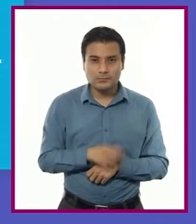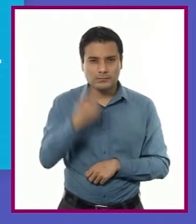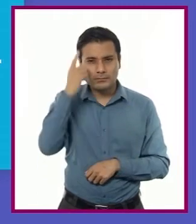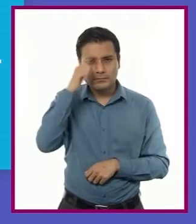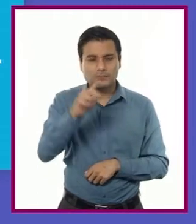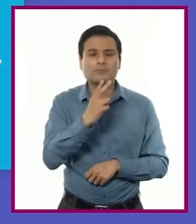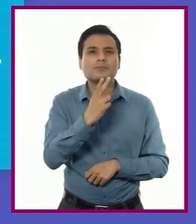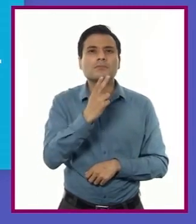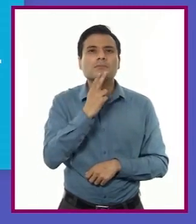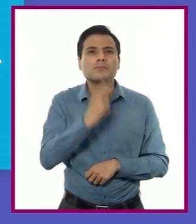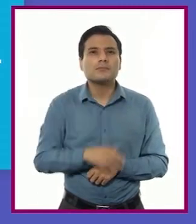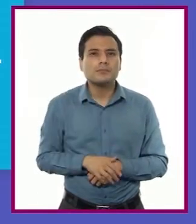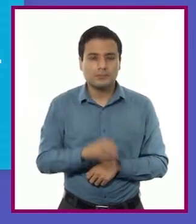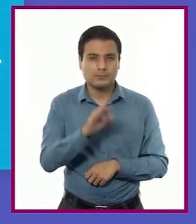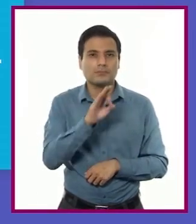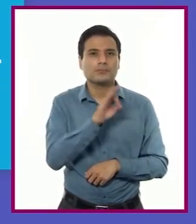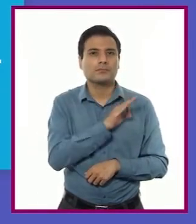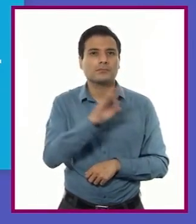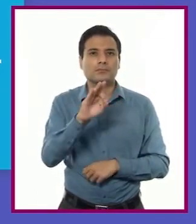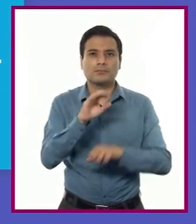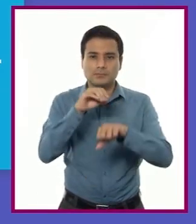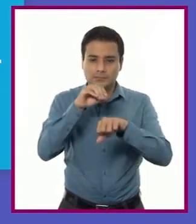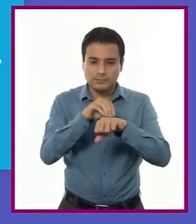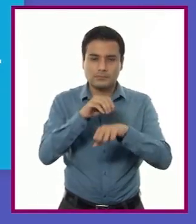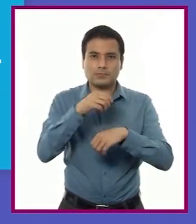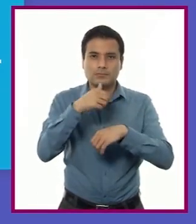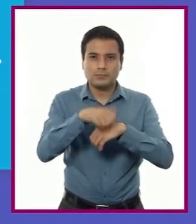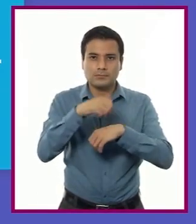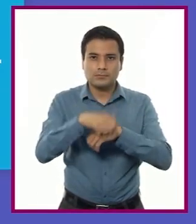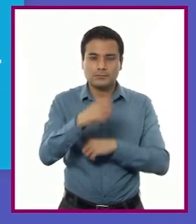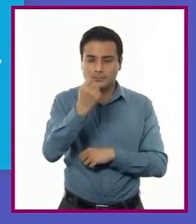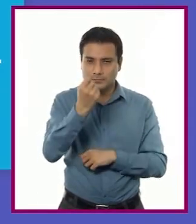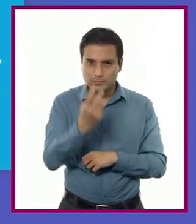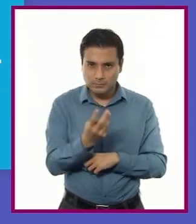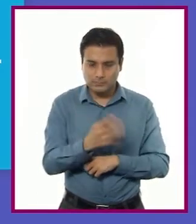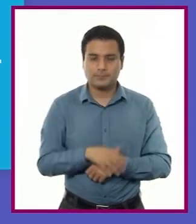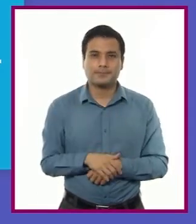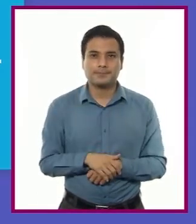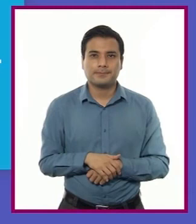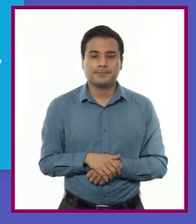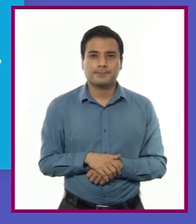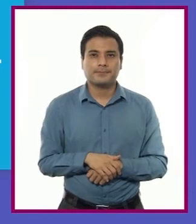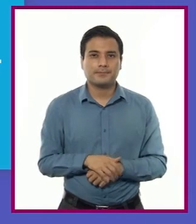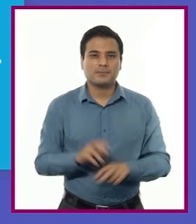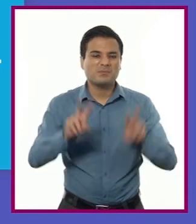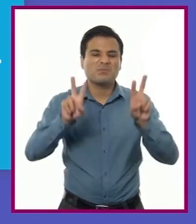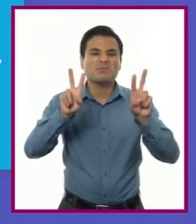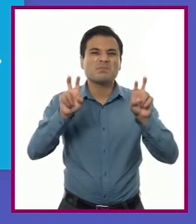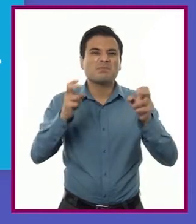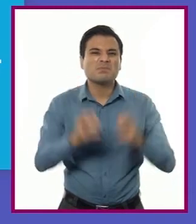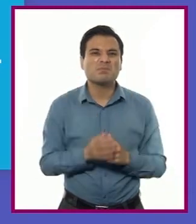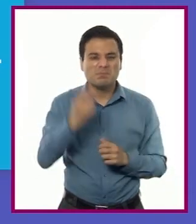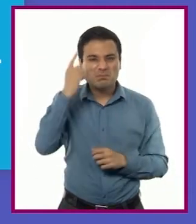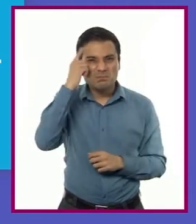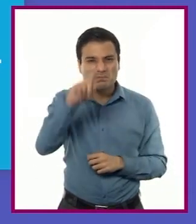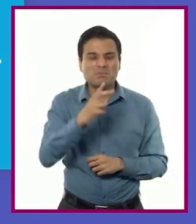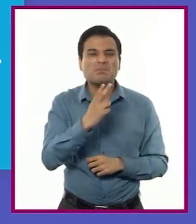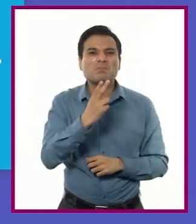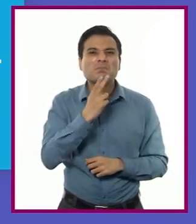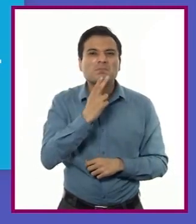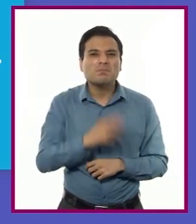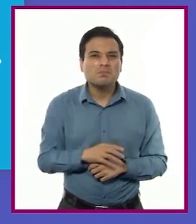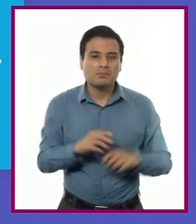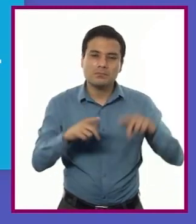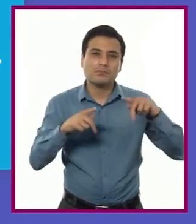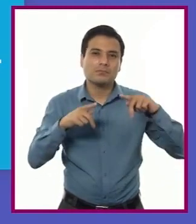para permitir una enumeración en la que, a su vez, se incluyen comas. Las comillas se deben usar para citas